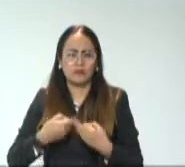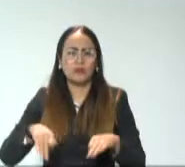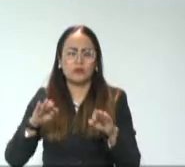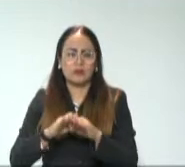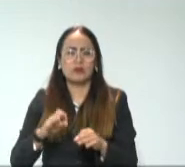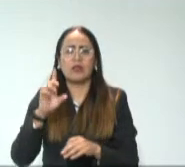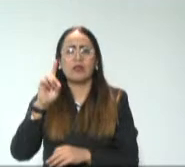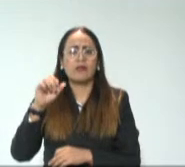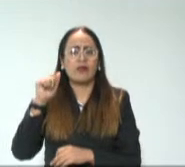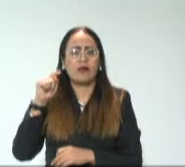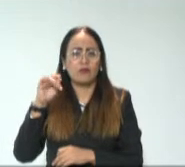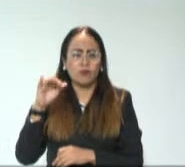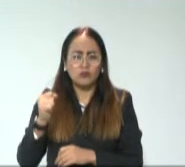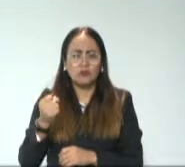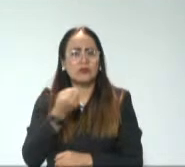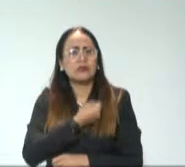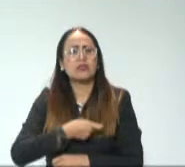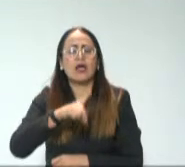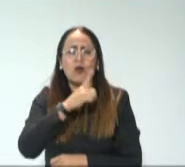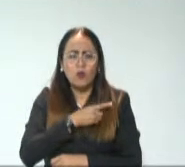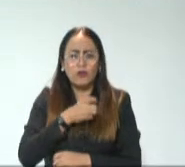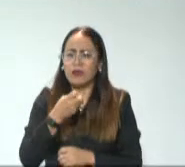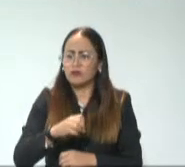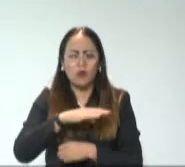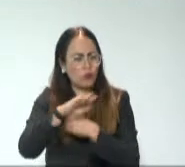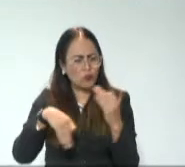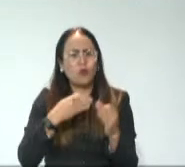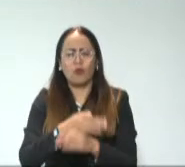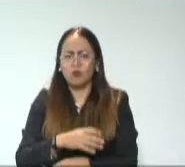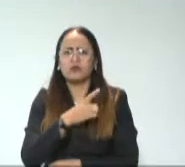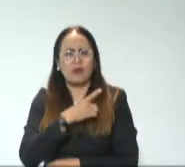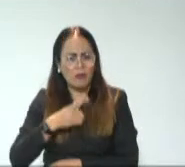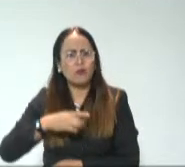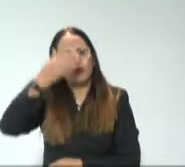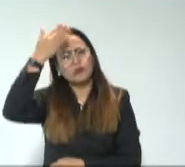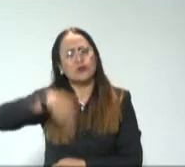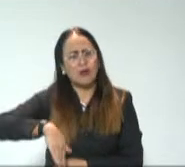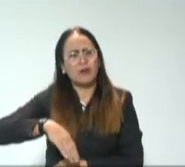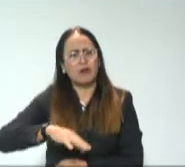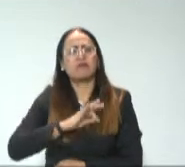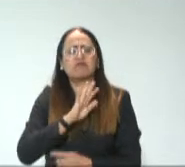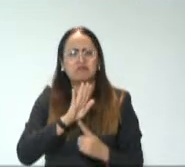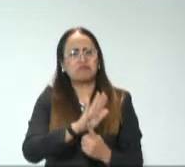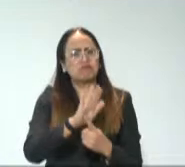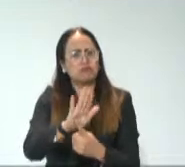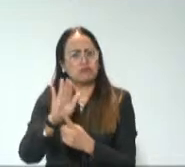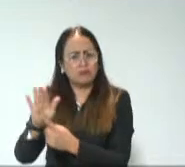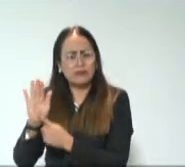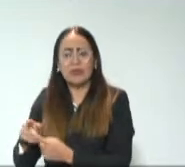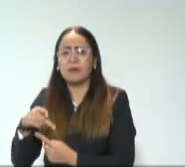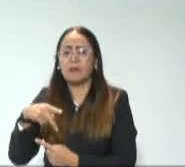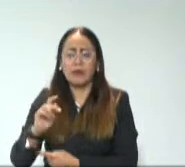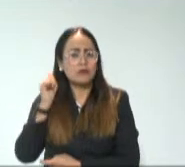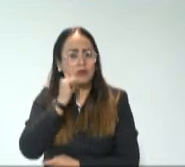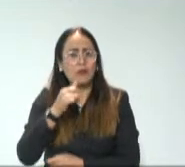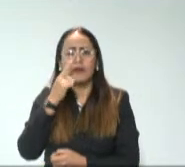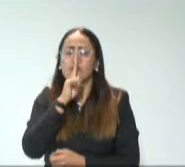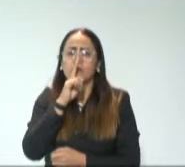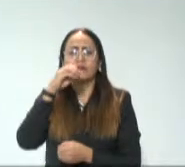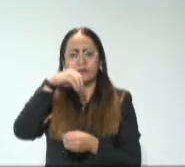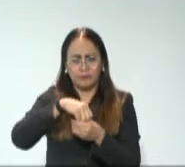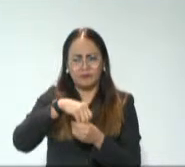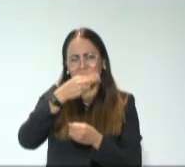son bienes públicos tenemos todos derecho a saber acceso abierto y transparente guardando por supuesto la confidencialidad